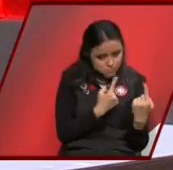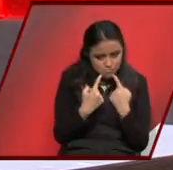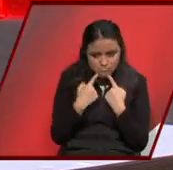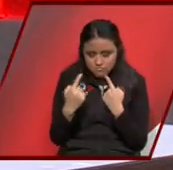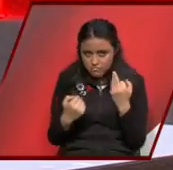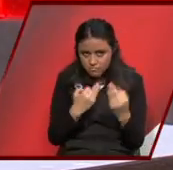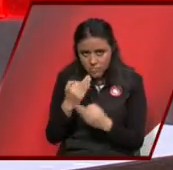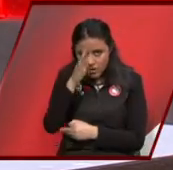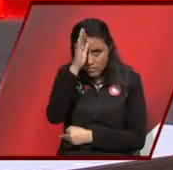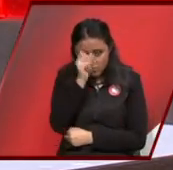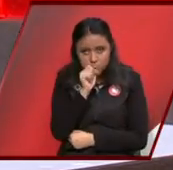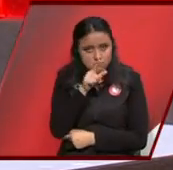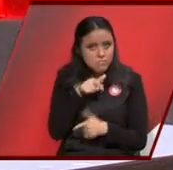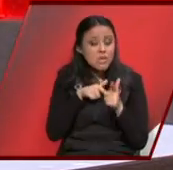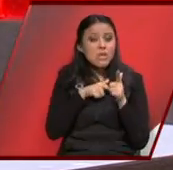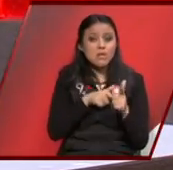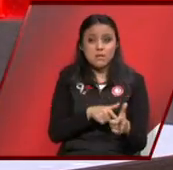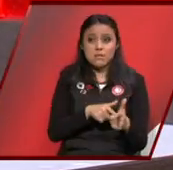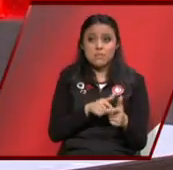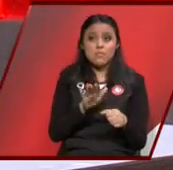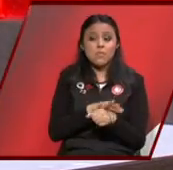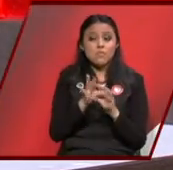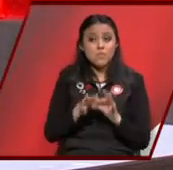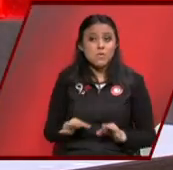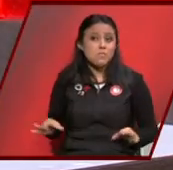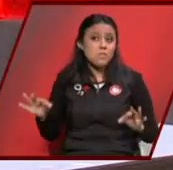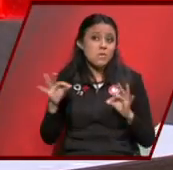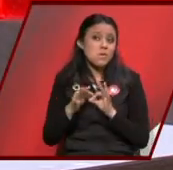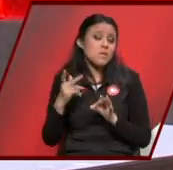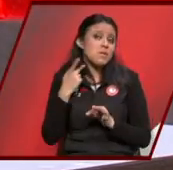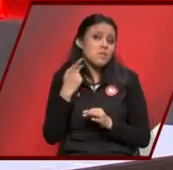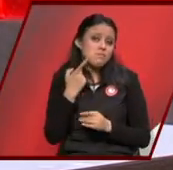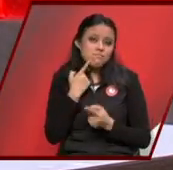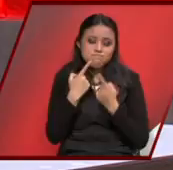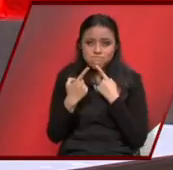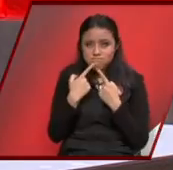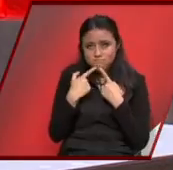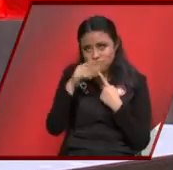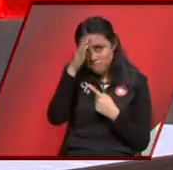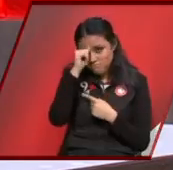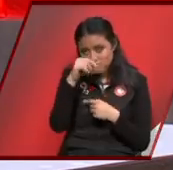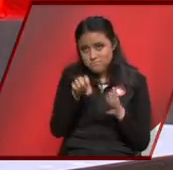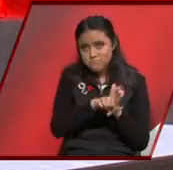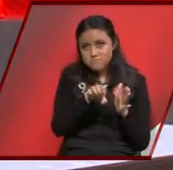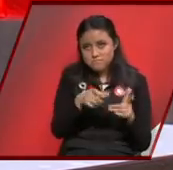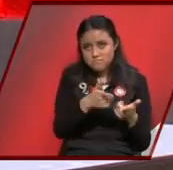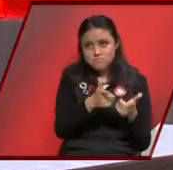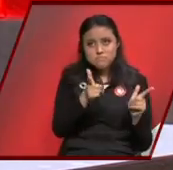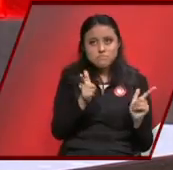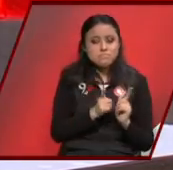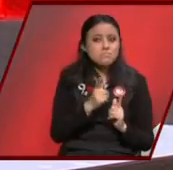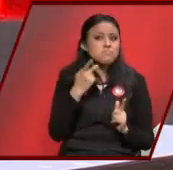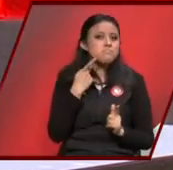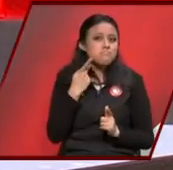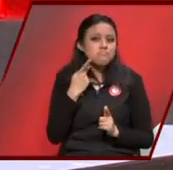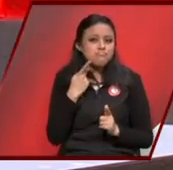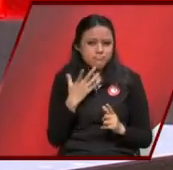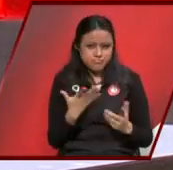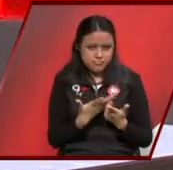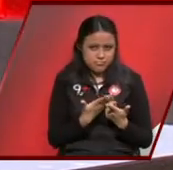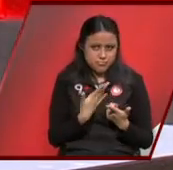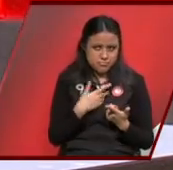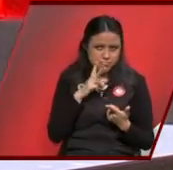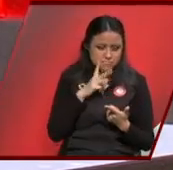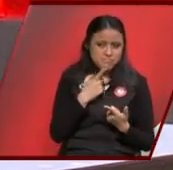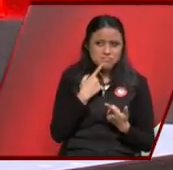en la política, Jorge, porque creo que es la herramienta de diálogo y de acuerdo. Lo he demostrado en mi partido, donde se organizan por expresiones